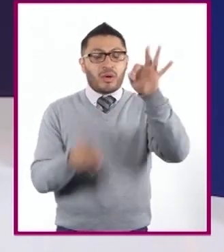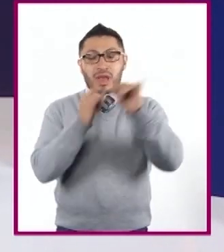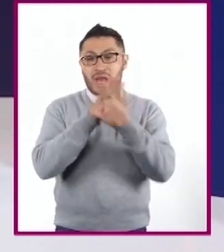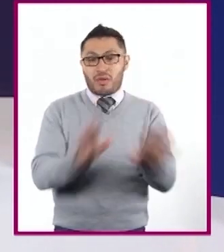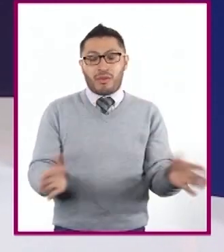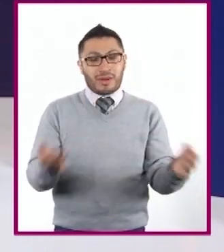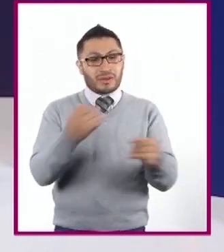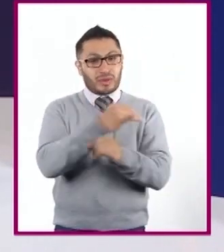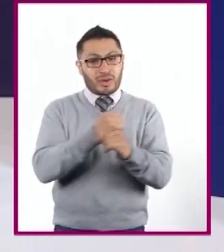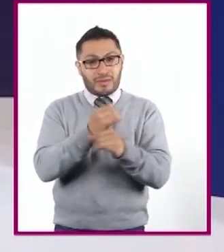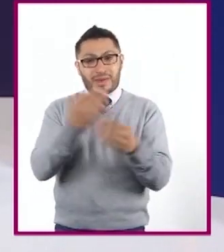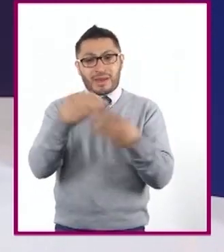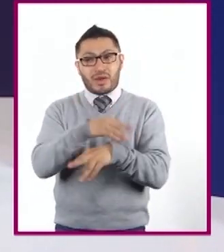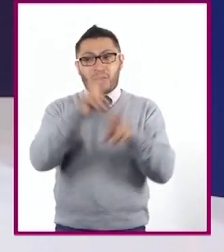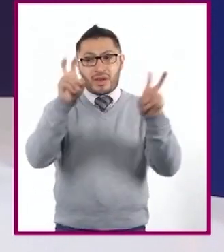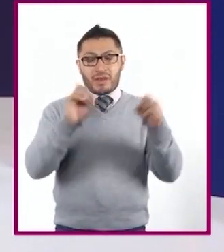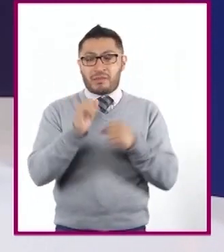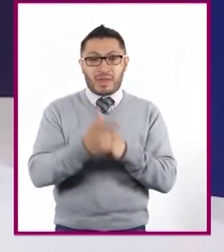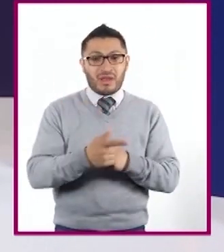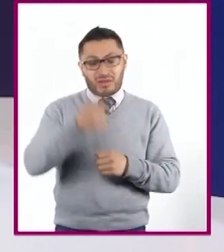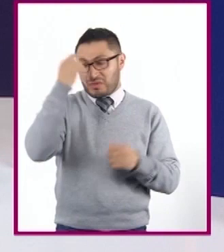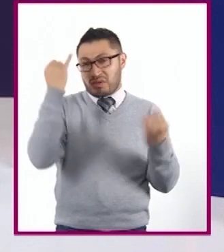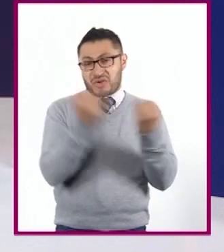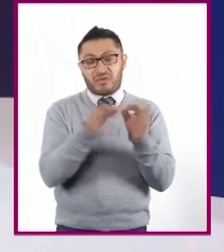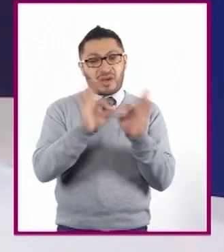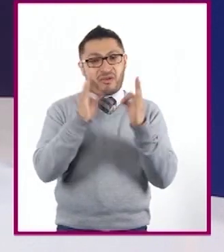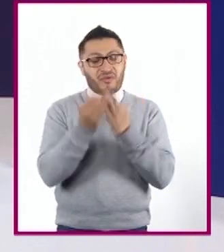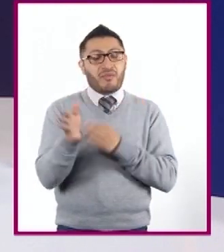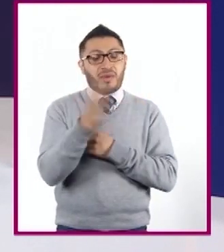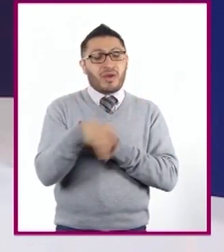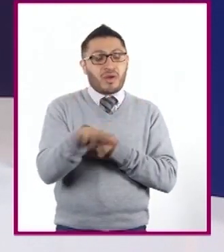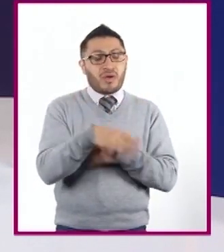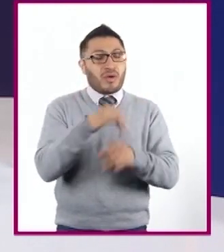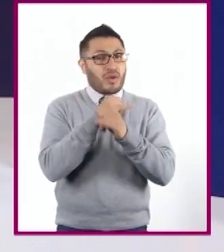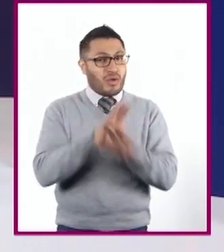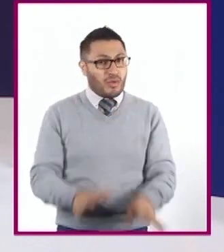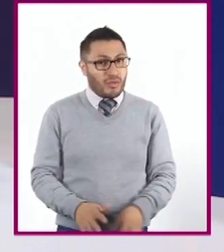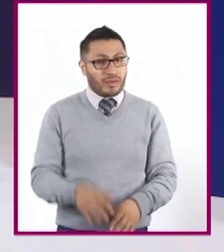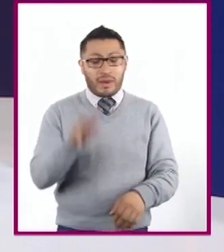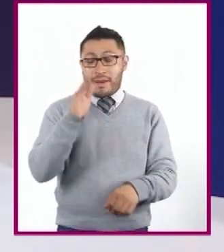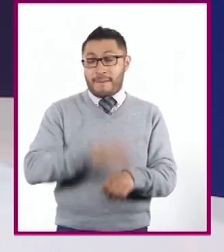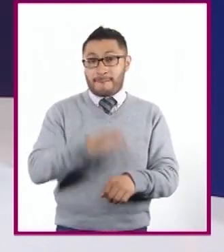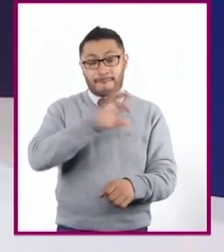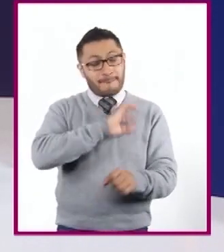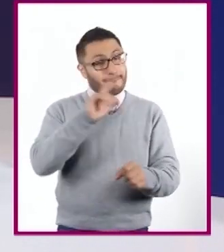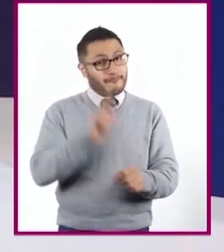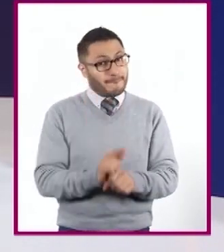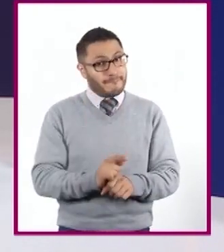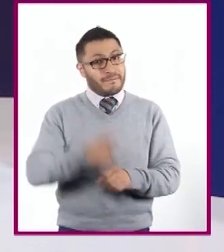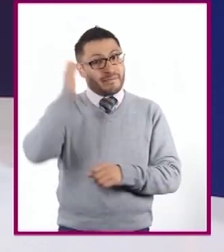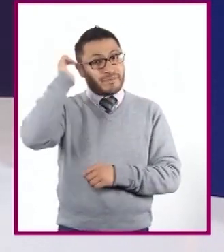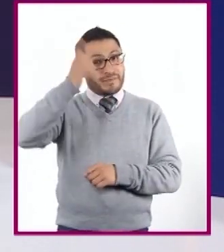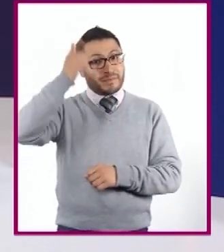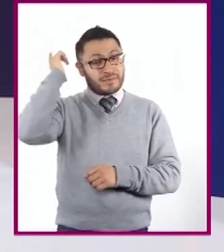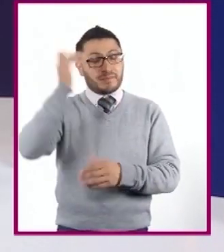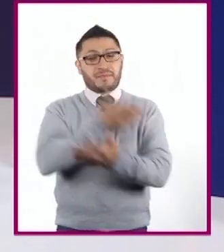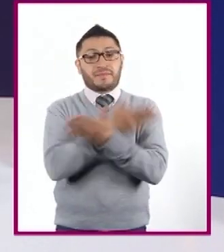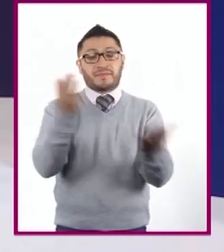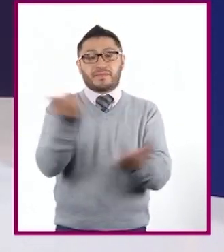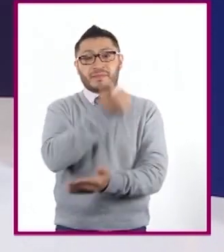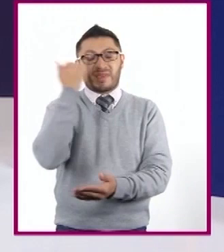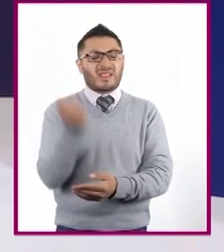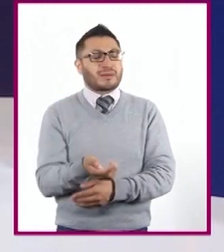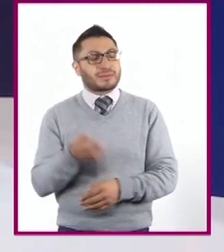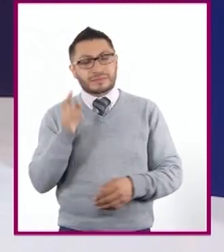acerca de un tema, así como las técnicas para la búsqueda de información. En especial, espero que los alumnos